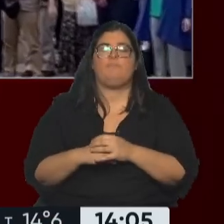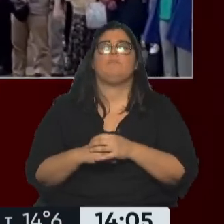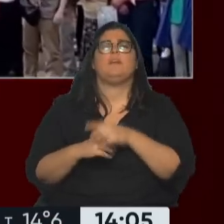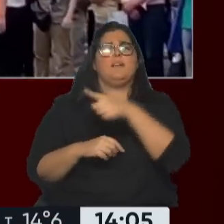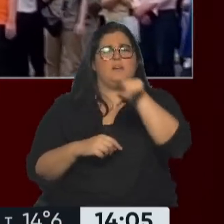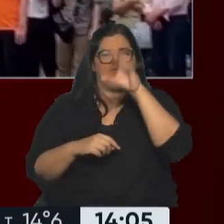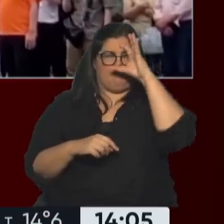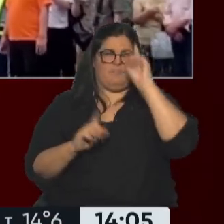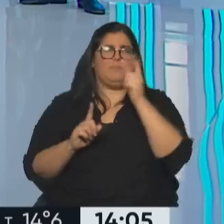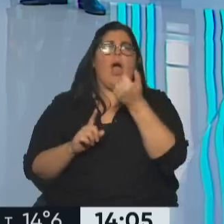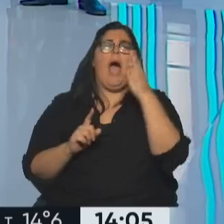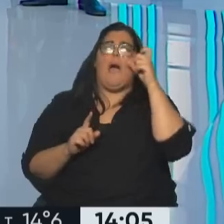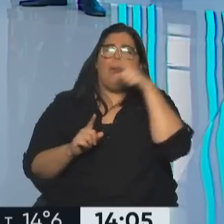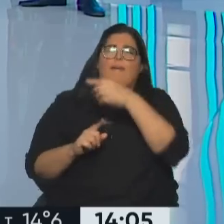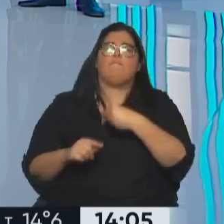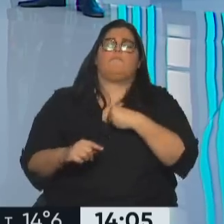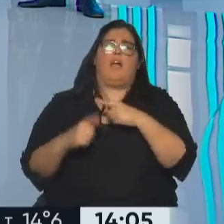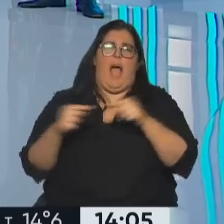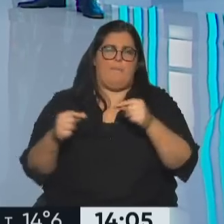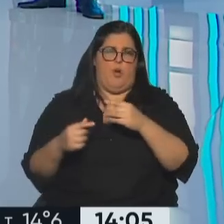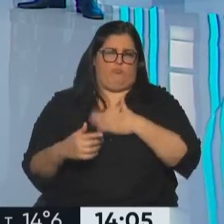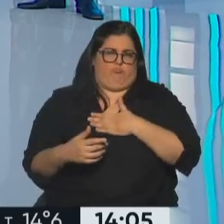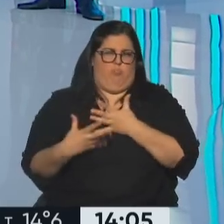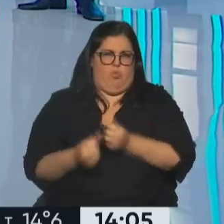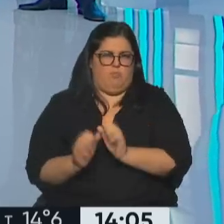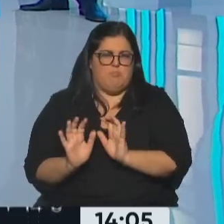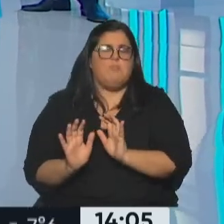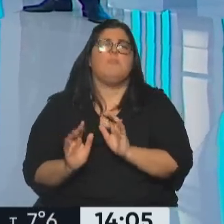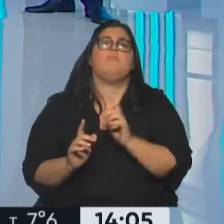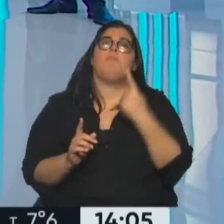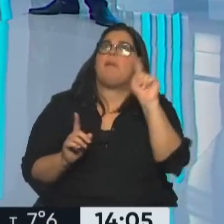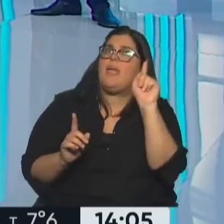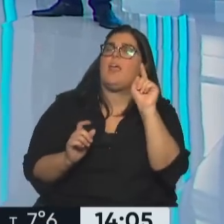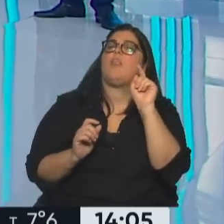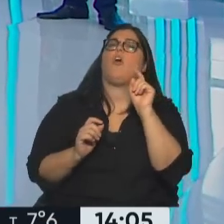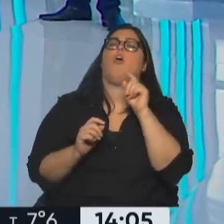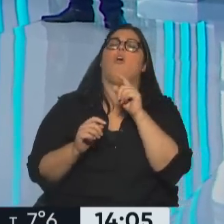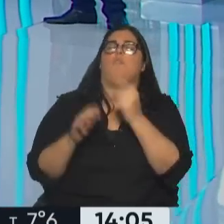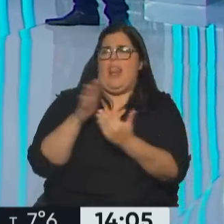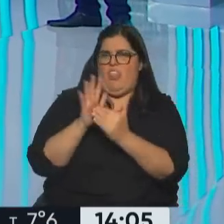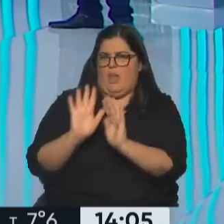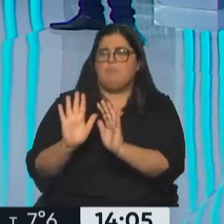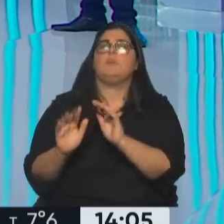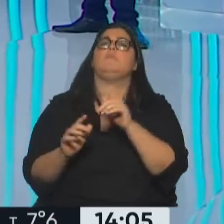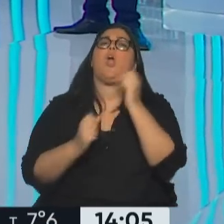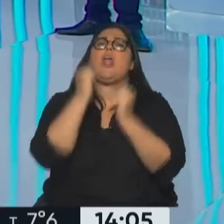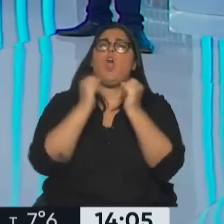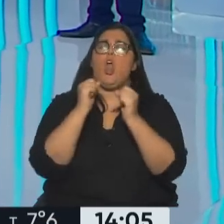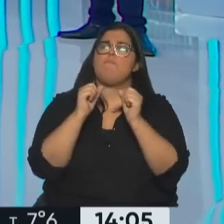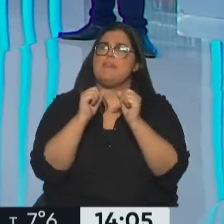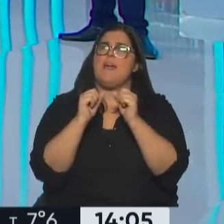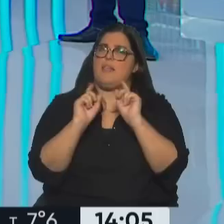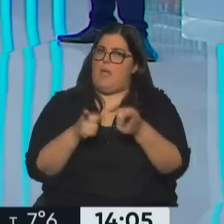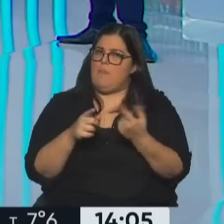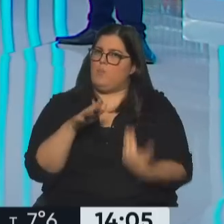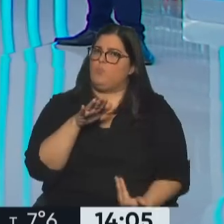era un líder nacionalista, como bien decía el informe, también en lo económico era un líder, digamos, en términos de lo que podríamos llamar